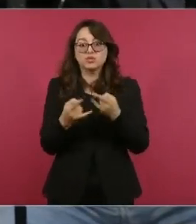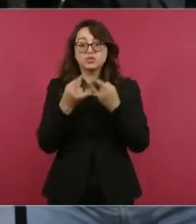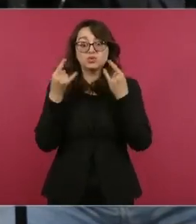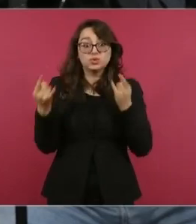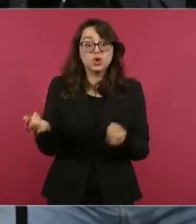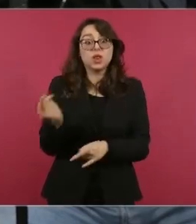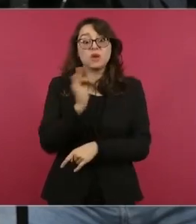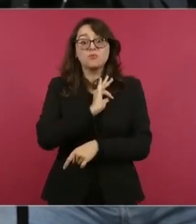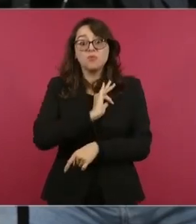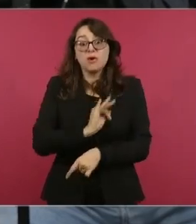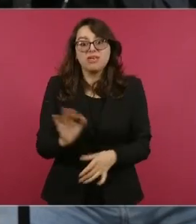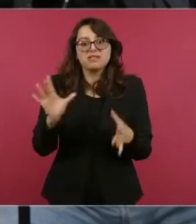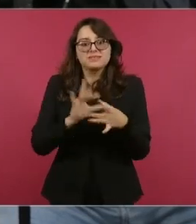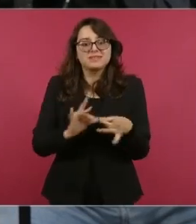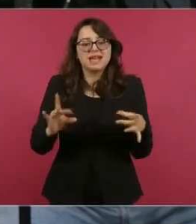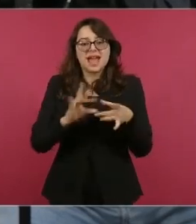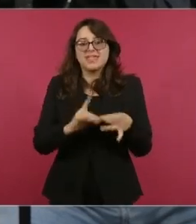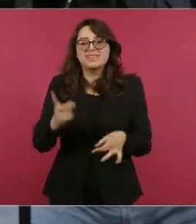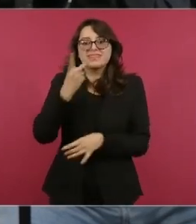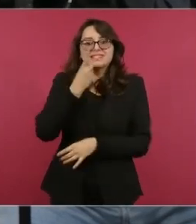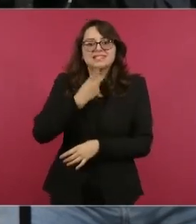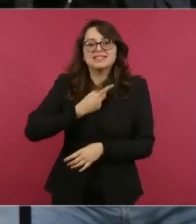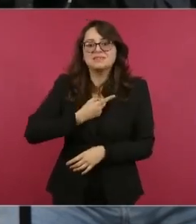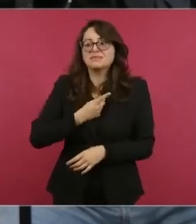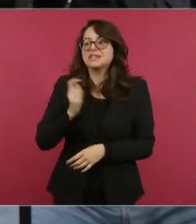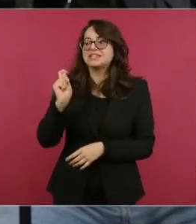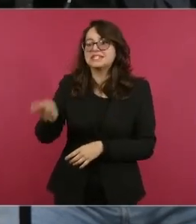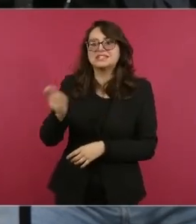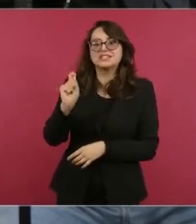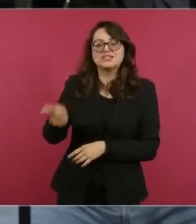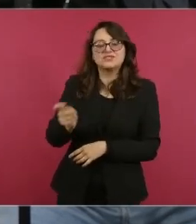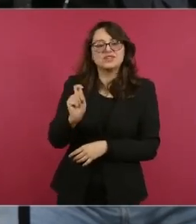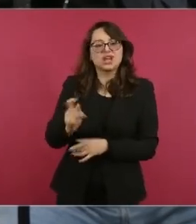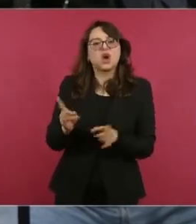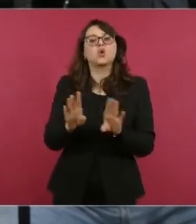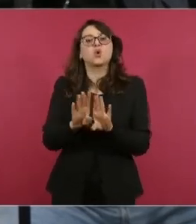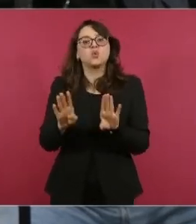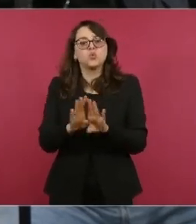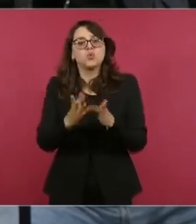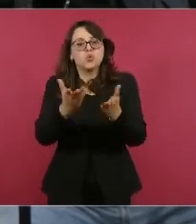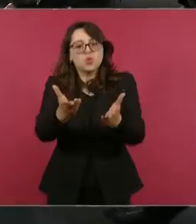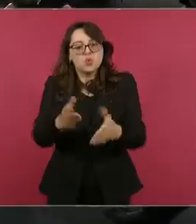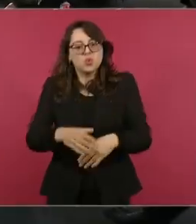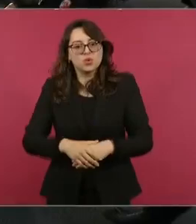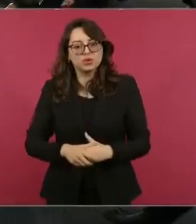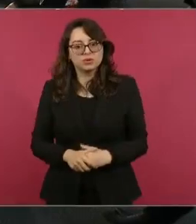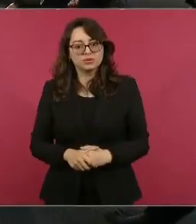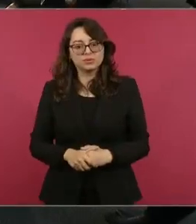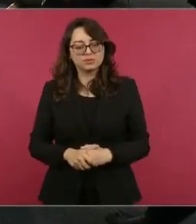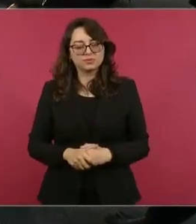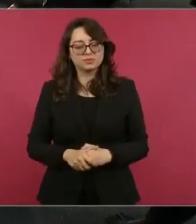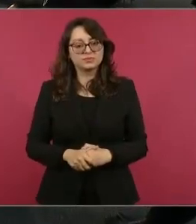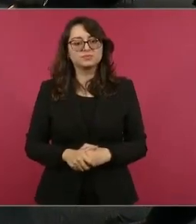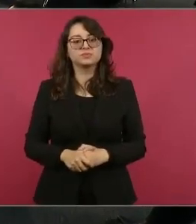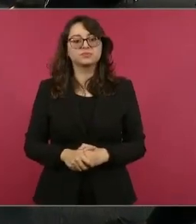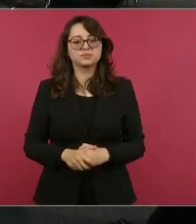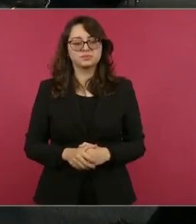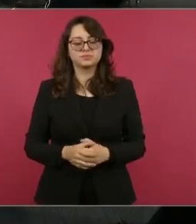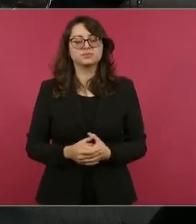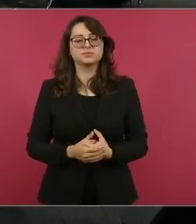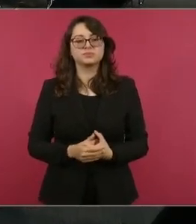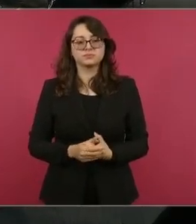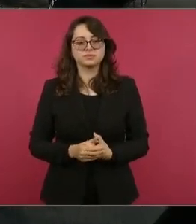difícil para el país con el subcomandante y usted dialogó directamente con él. Sí, sí.